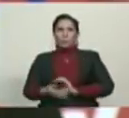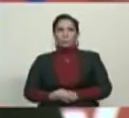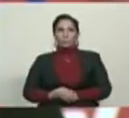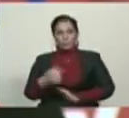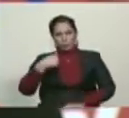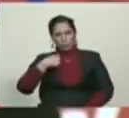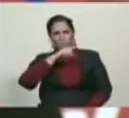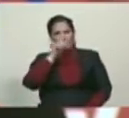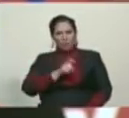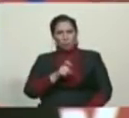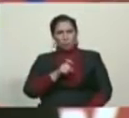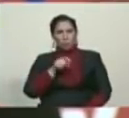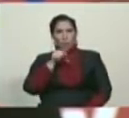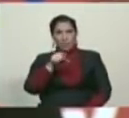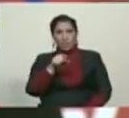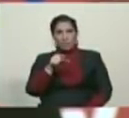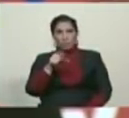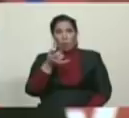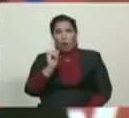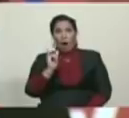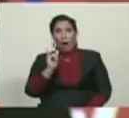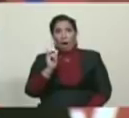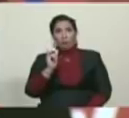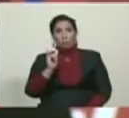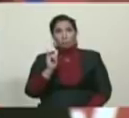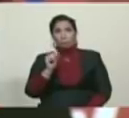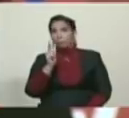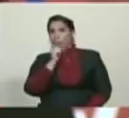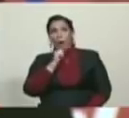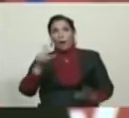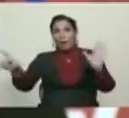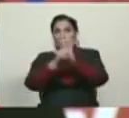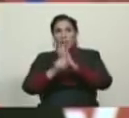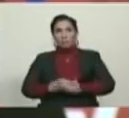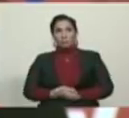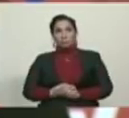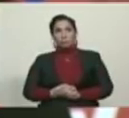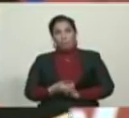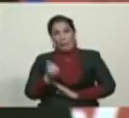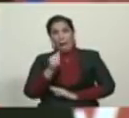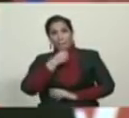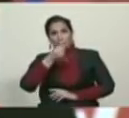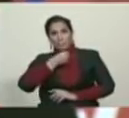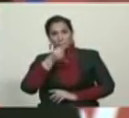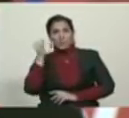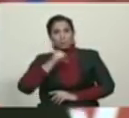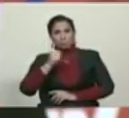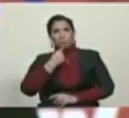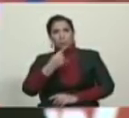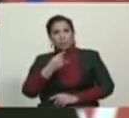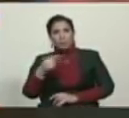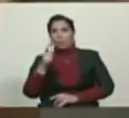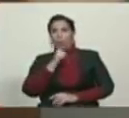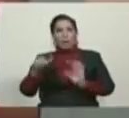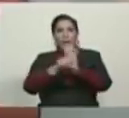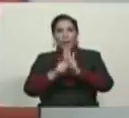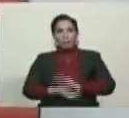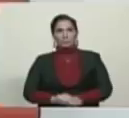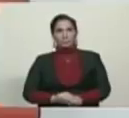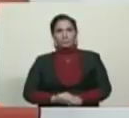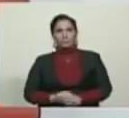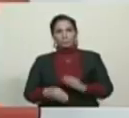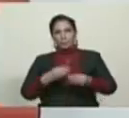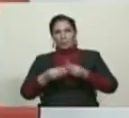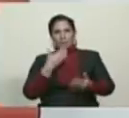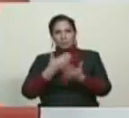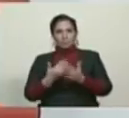me pregunto si eso es o no un delito. Hay gente que yo he entrevistado que dice que sí. ¿Qué se va a hacer? Gracias.